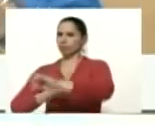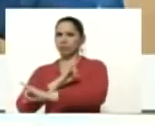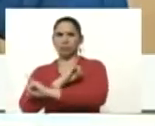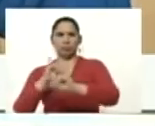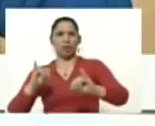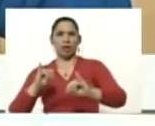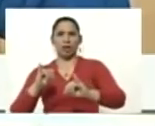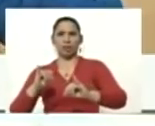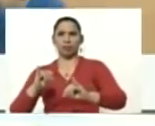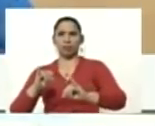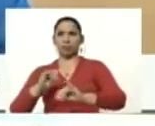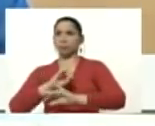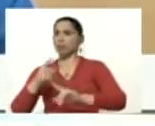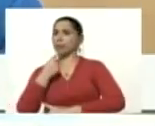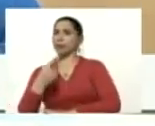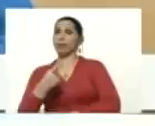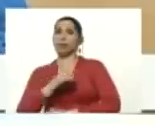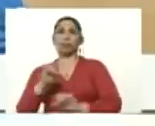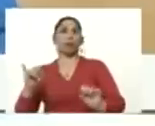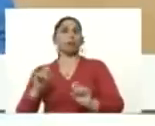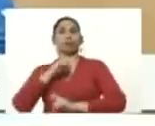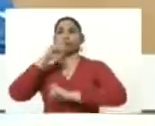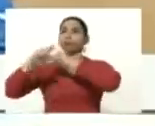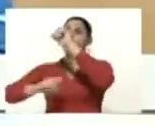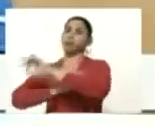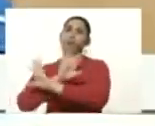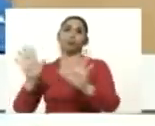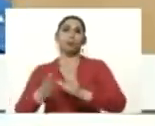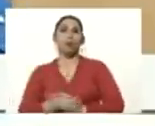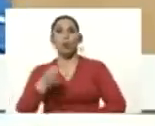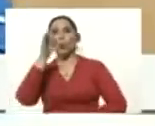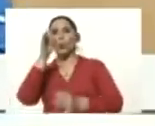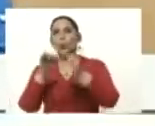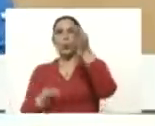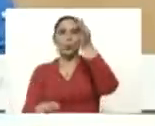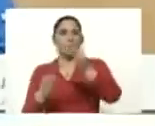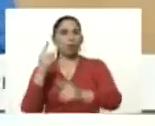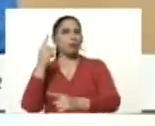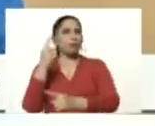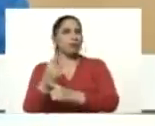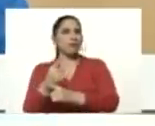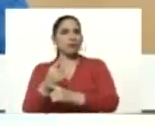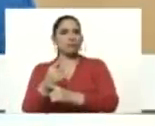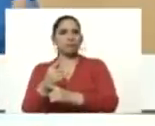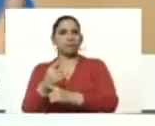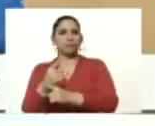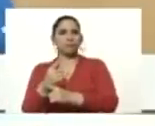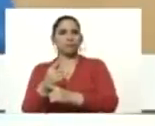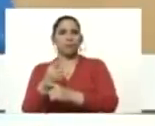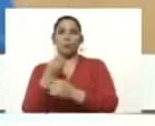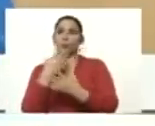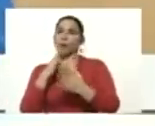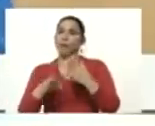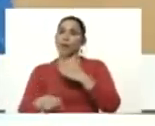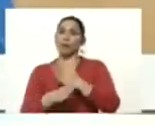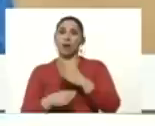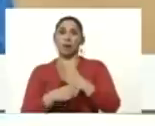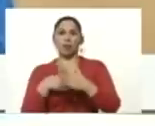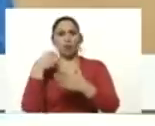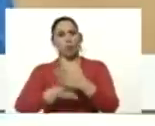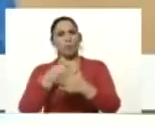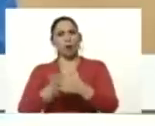repudiado te dije, repudiado está, y la justicia llegará. Bueno, vayamos pues en este